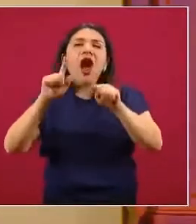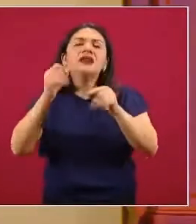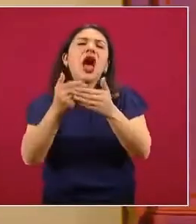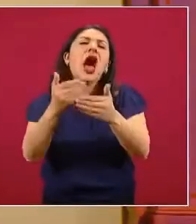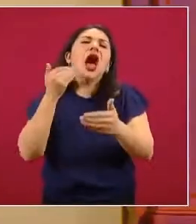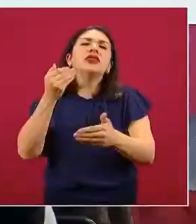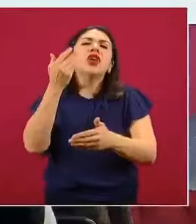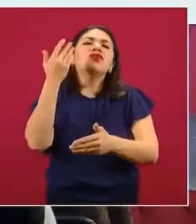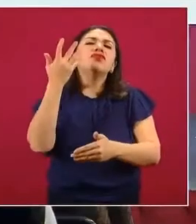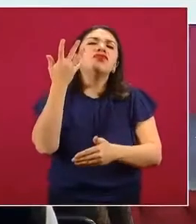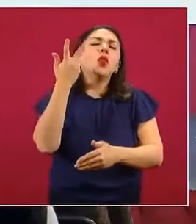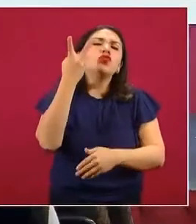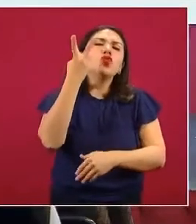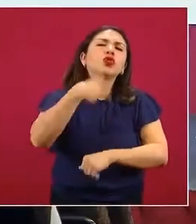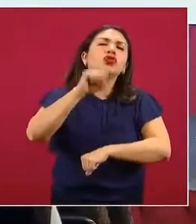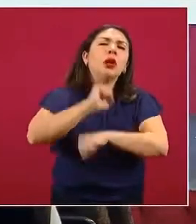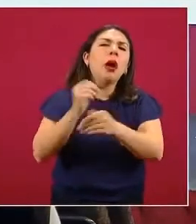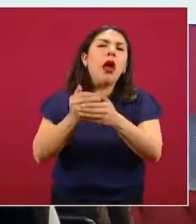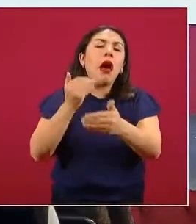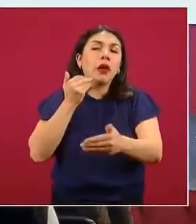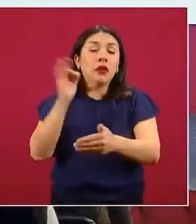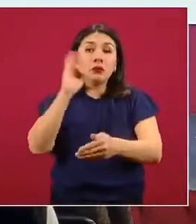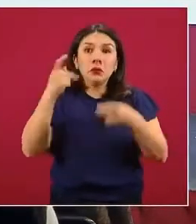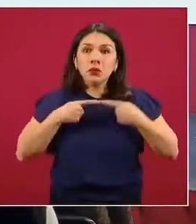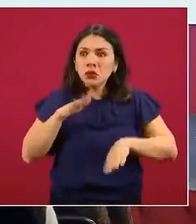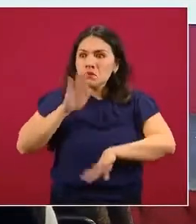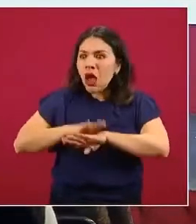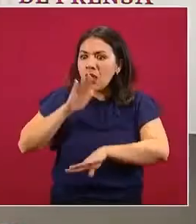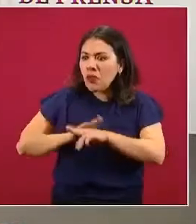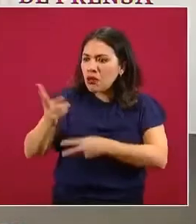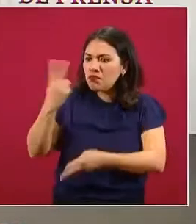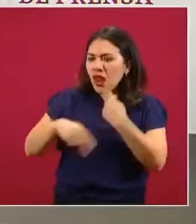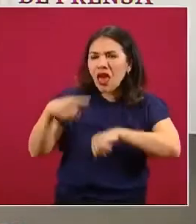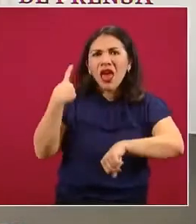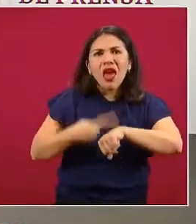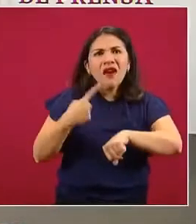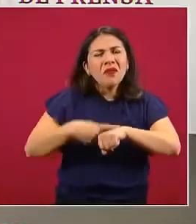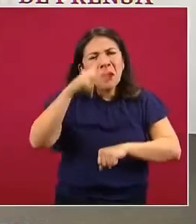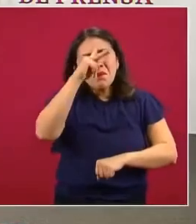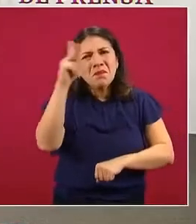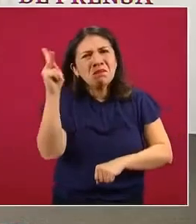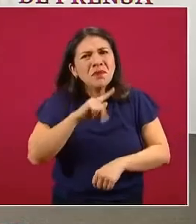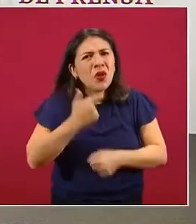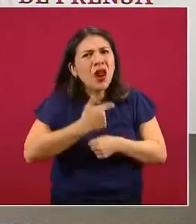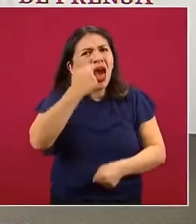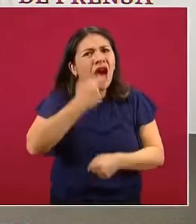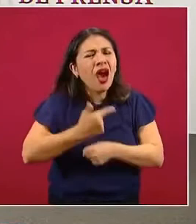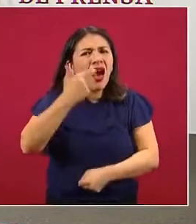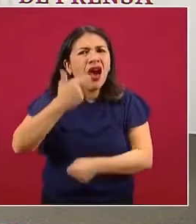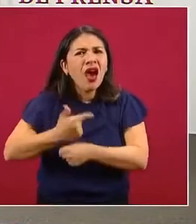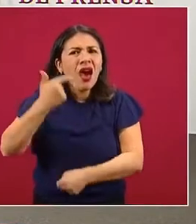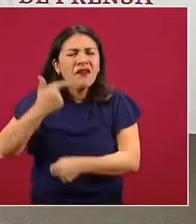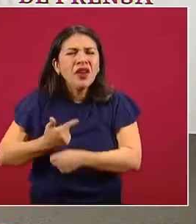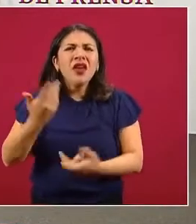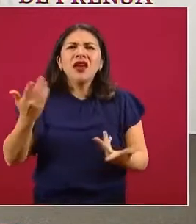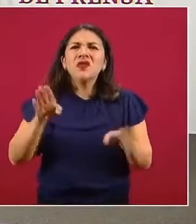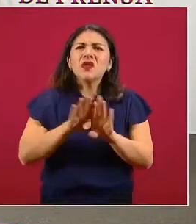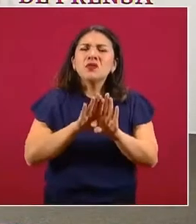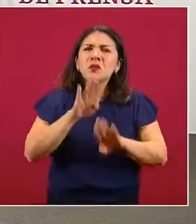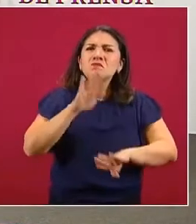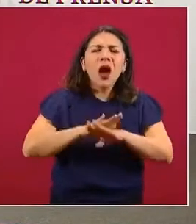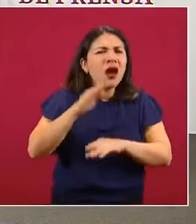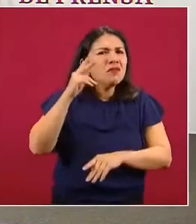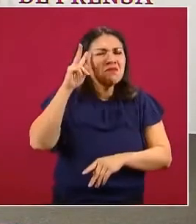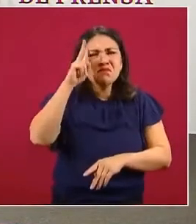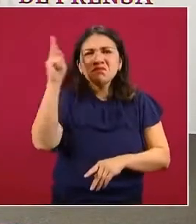que las personas empiezan a enfermar más y más, o sea, es decir, empezamos a tener distribución o en este caso alta